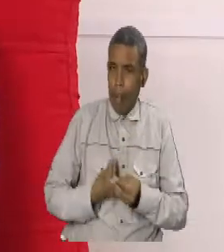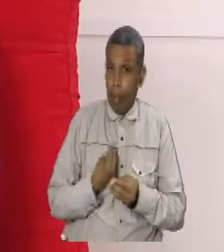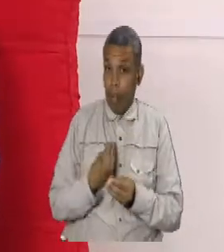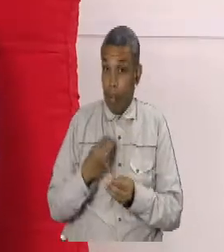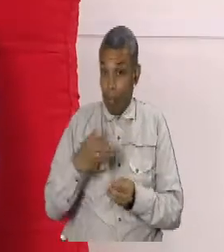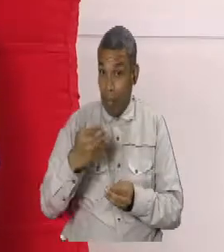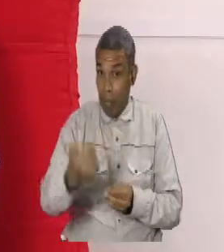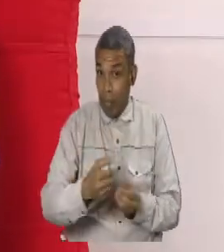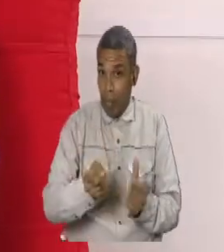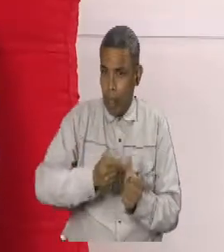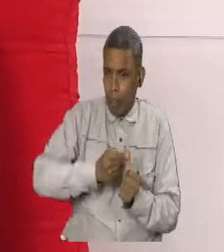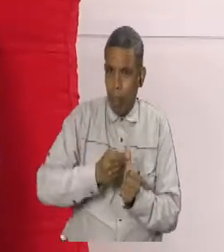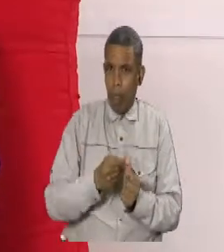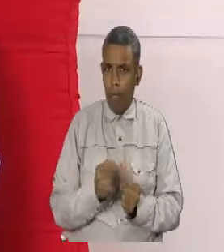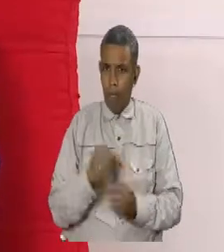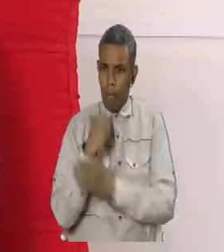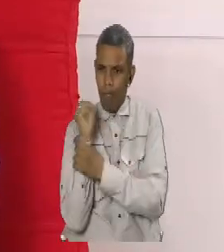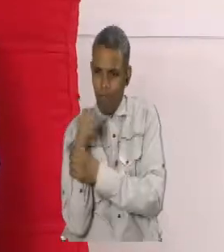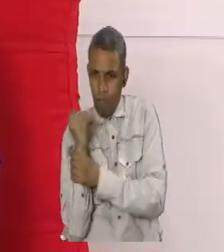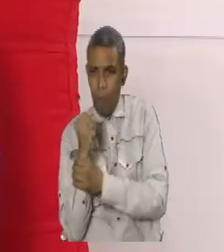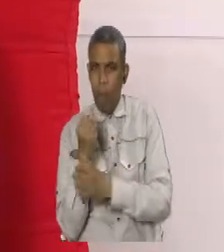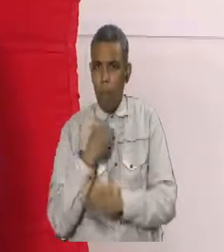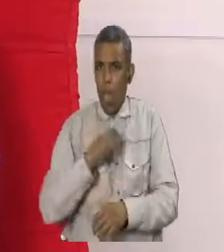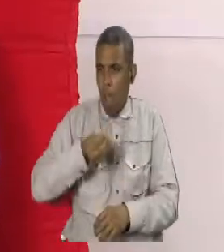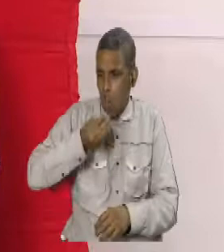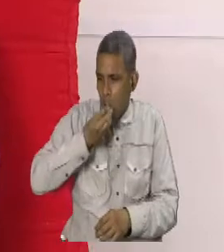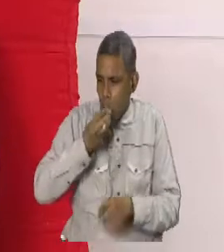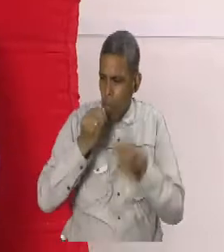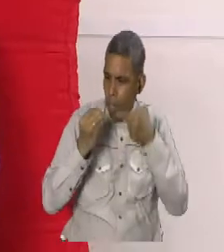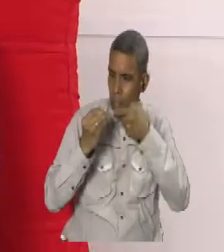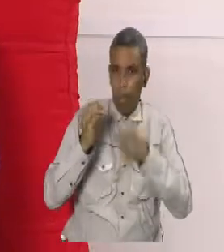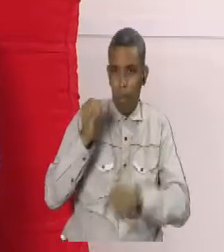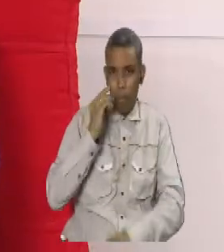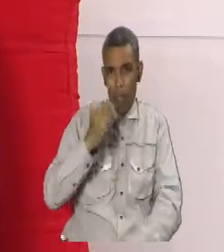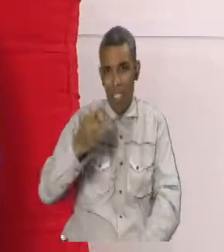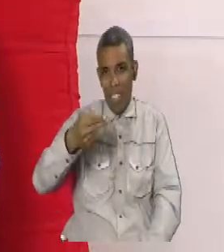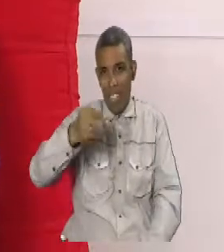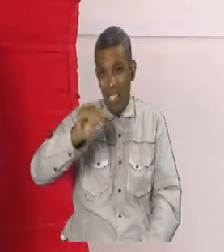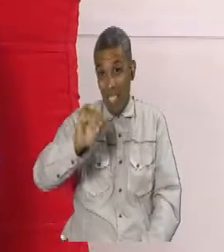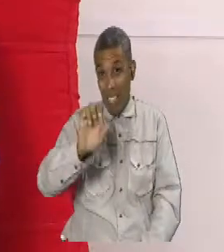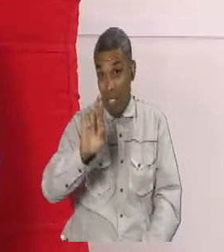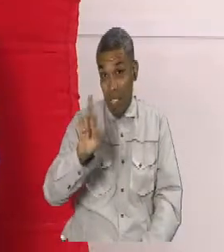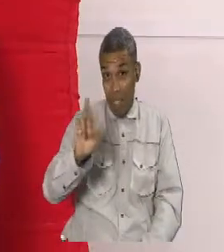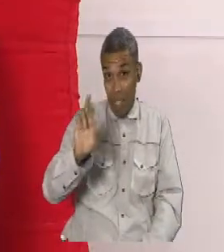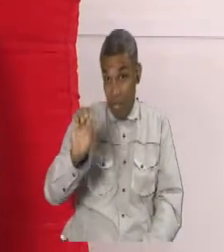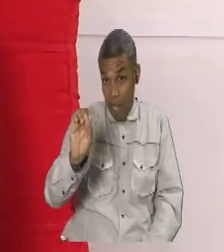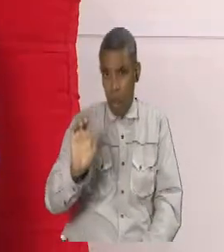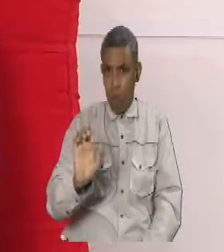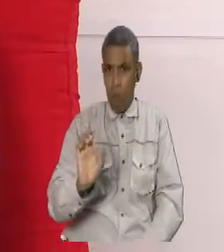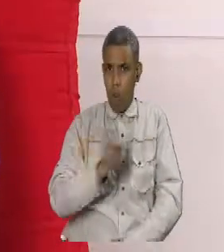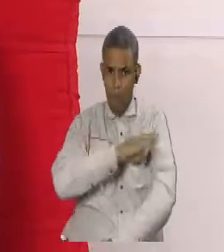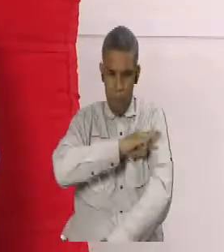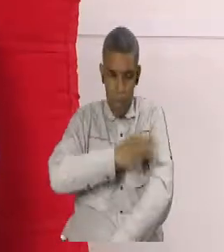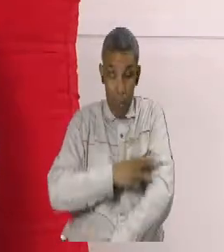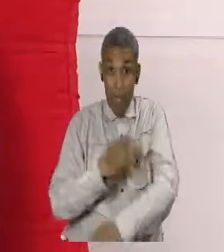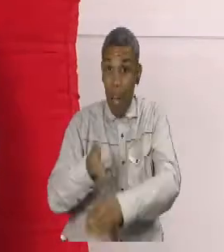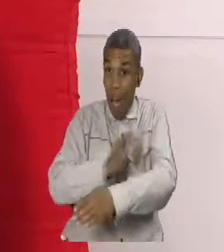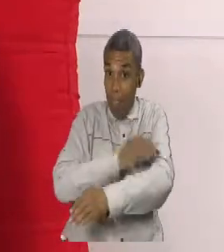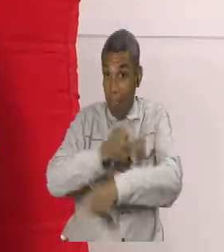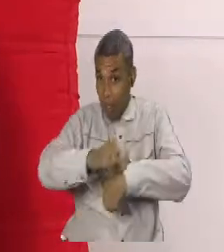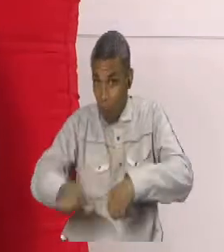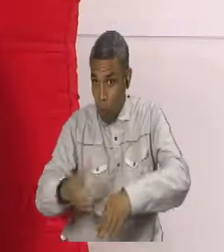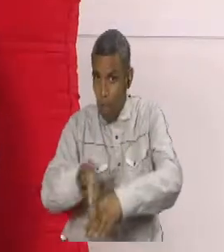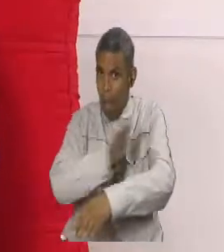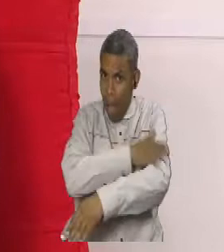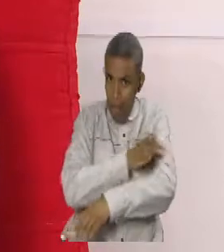en hierro y en proteínas y en minerales previo al evento. ¿Qué va a pasar? Va a disminuir radicalmente hasta